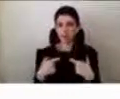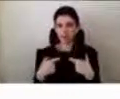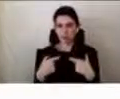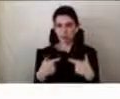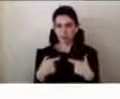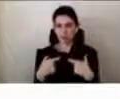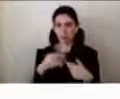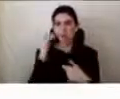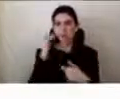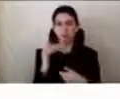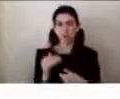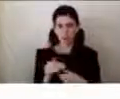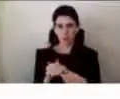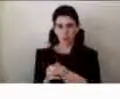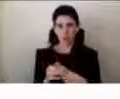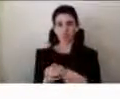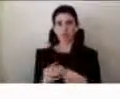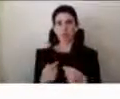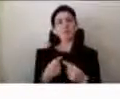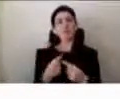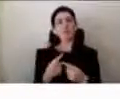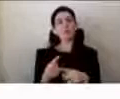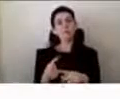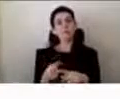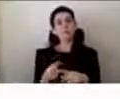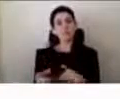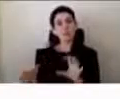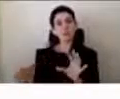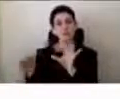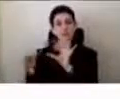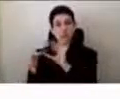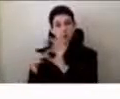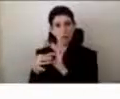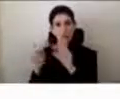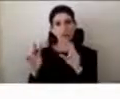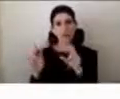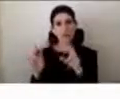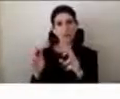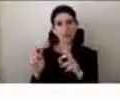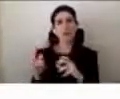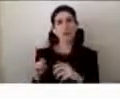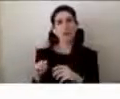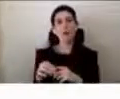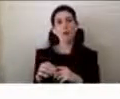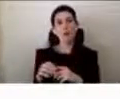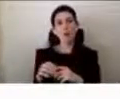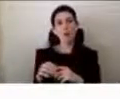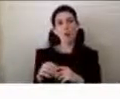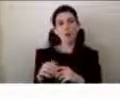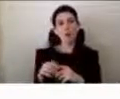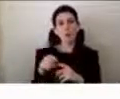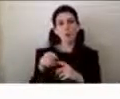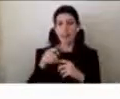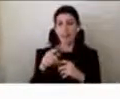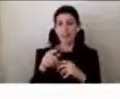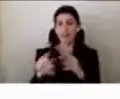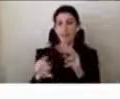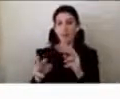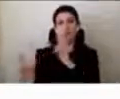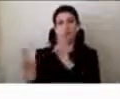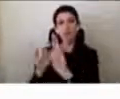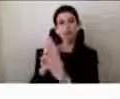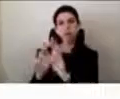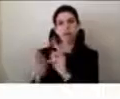más biológica, también se ha documentado que esta sincronía y esta ritmicidad